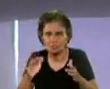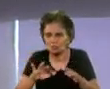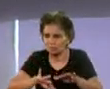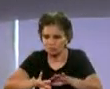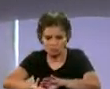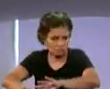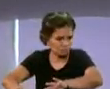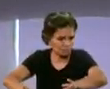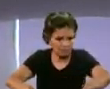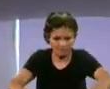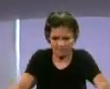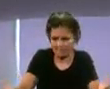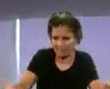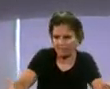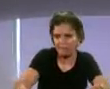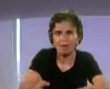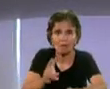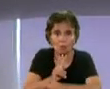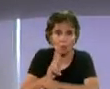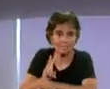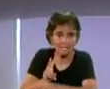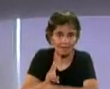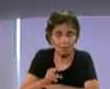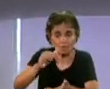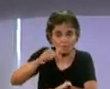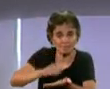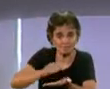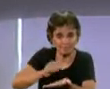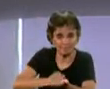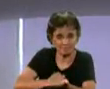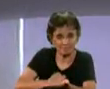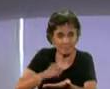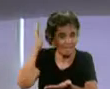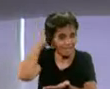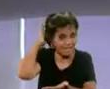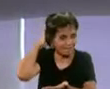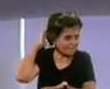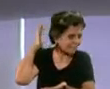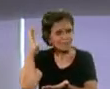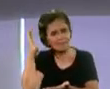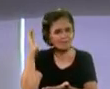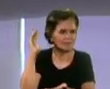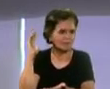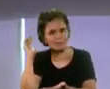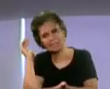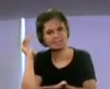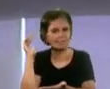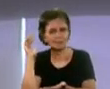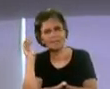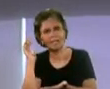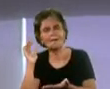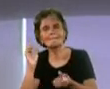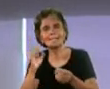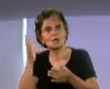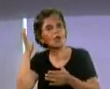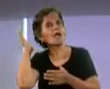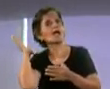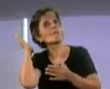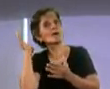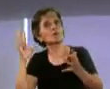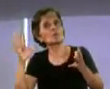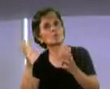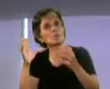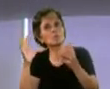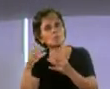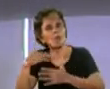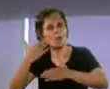esos lugares. Segundo, si está en el cemento, por lo general hacen golpes en la cabeza, hay que tratar de amortiguar los golpes con lo